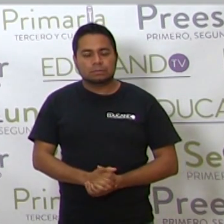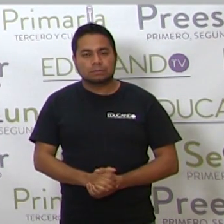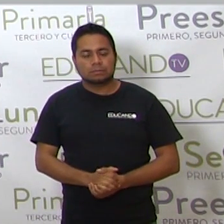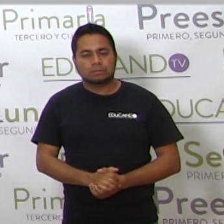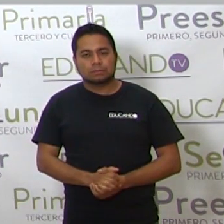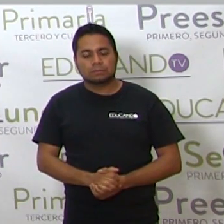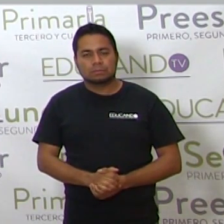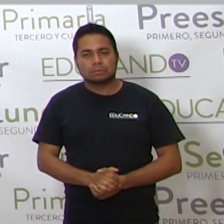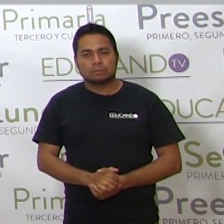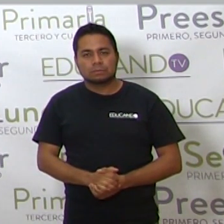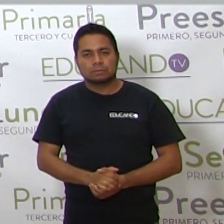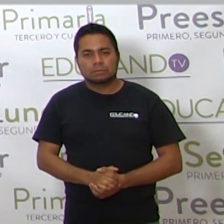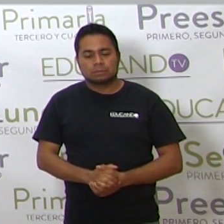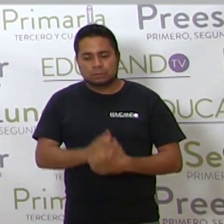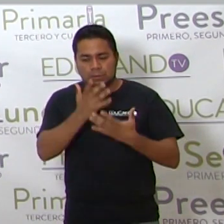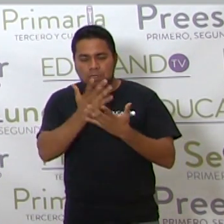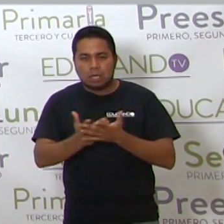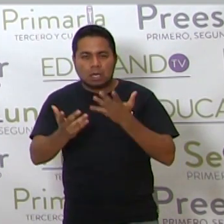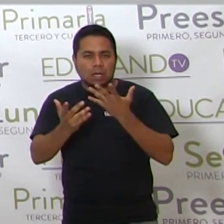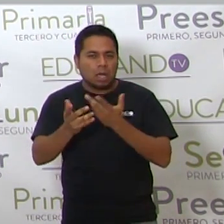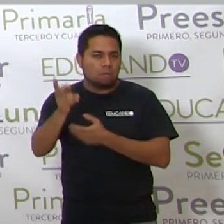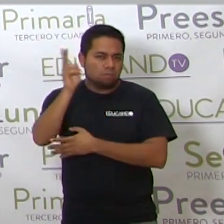realizar ensayos